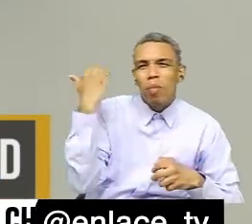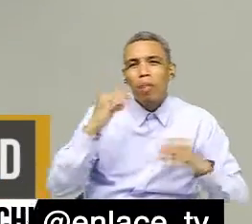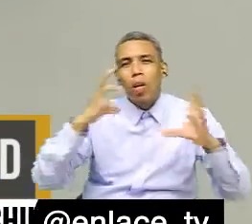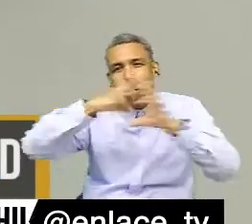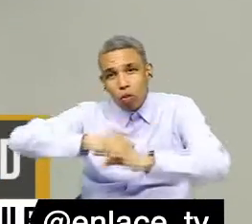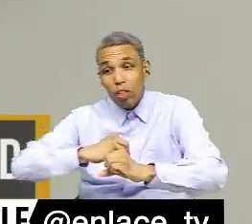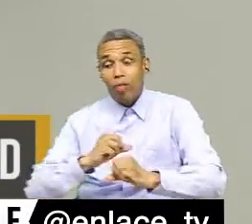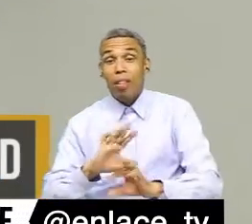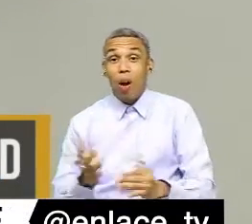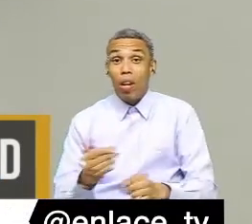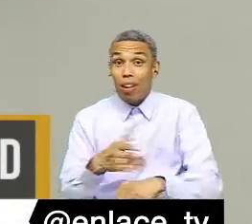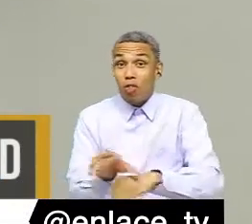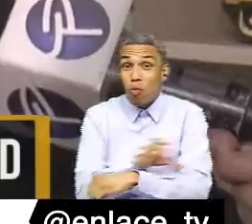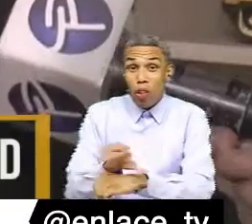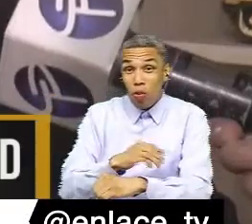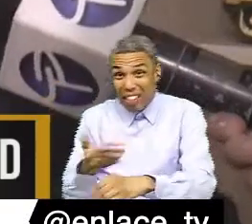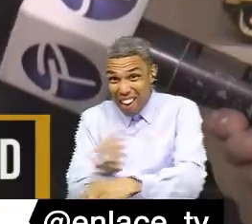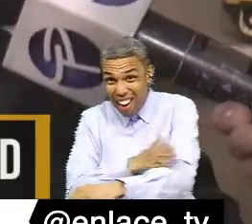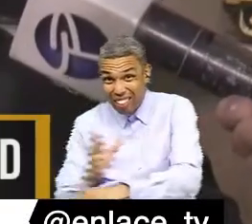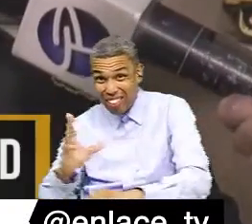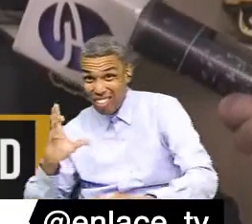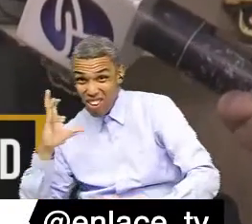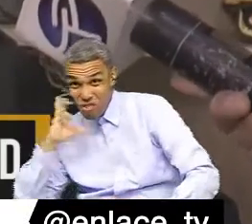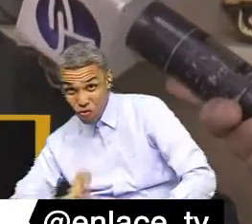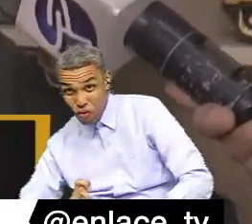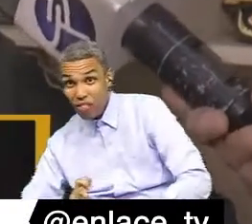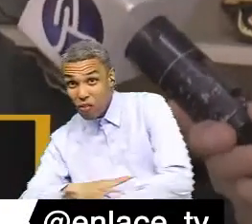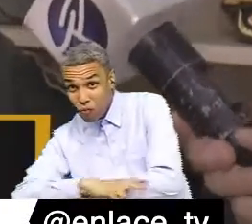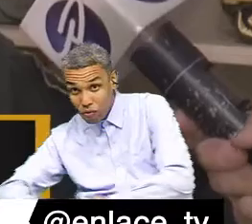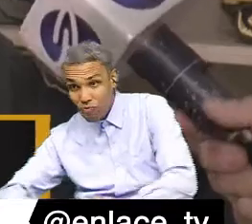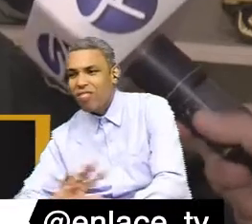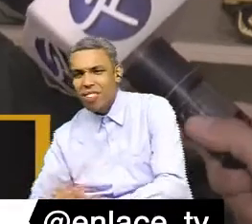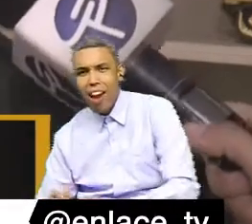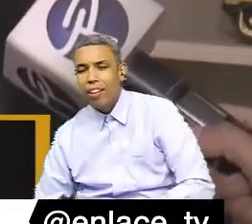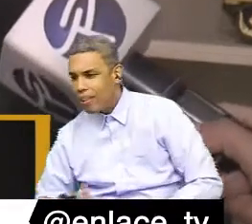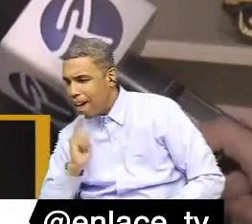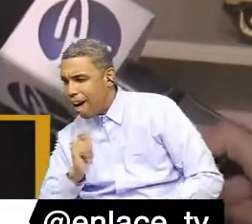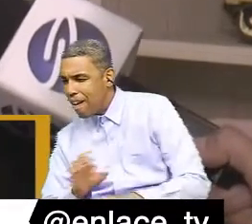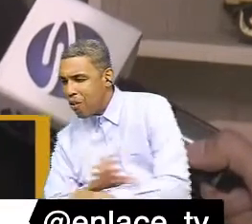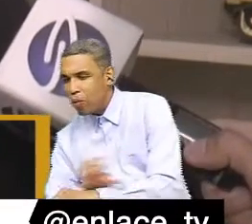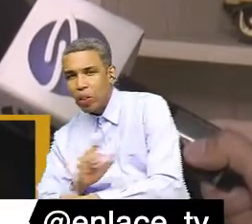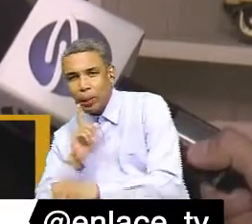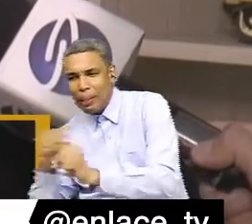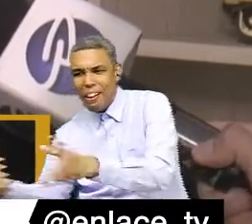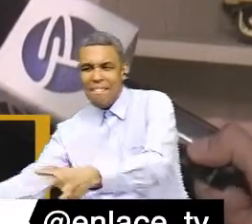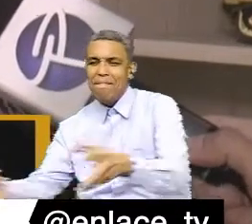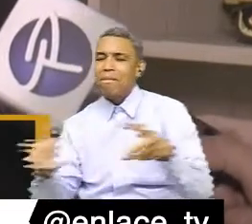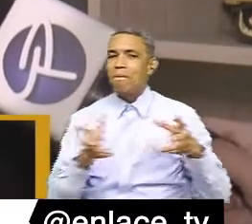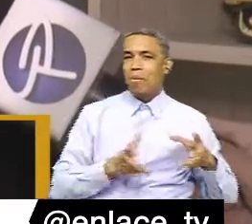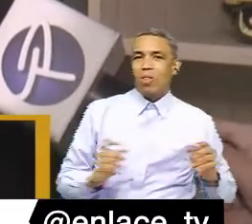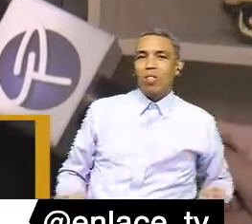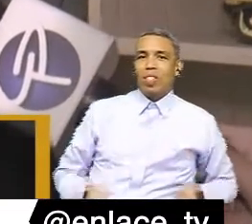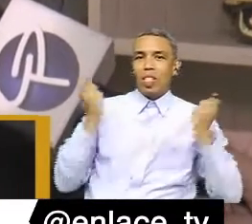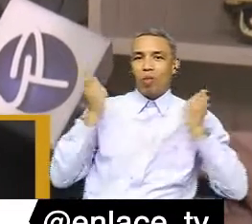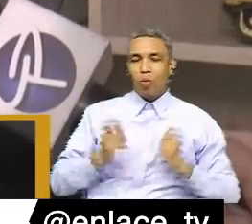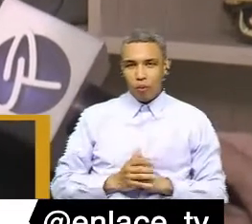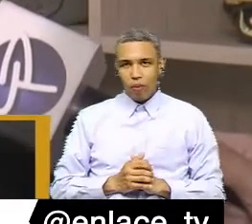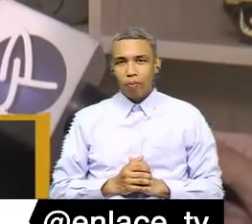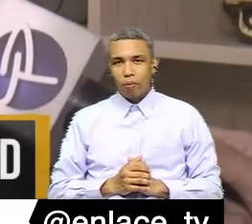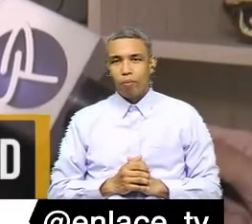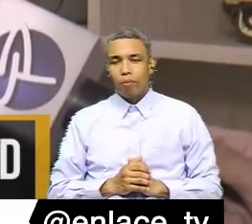autoridades recuperaron los elementos soltado en es que no hay no hay captura en el tema del computador teniendo en cuenta que ve por